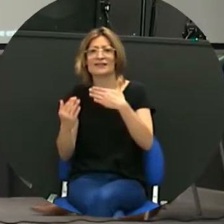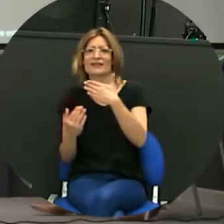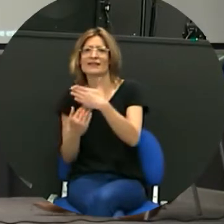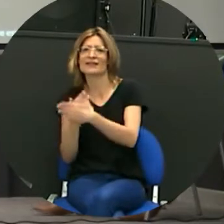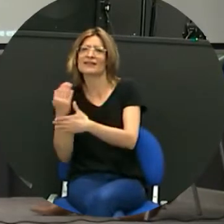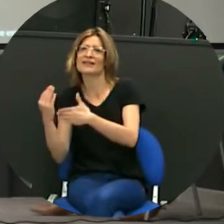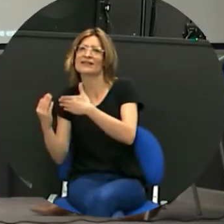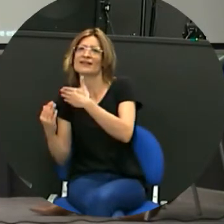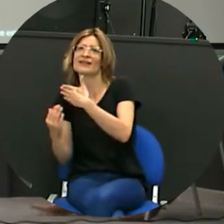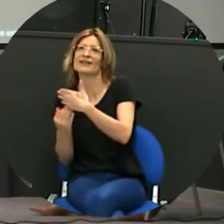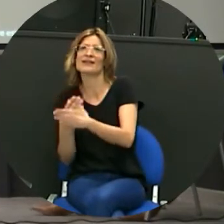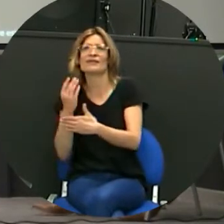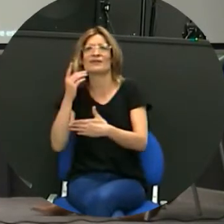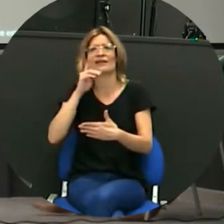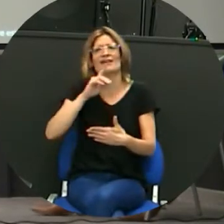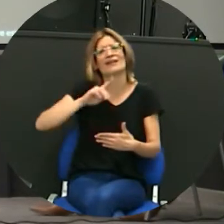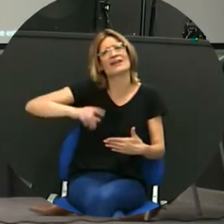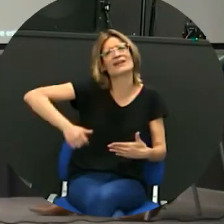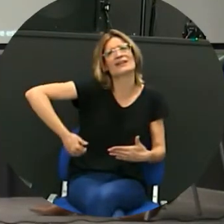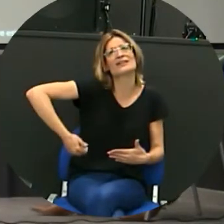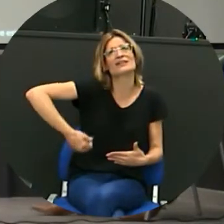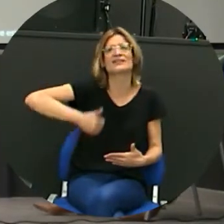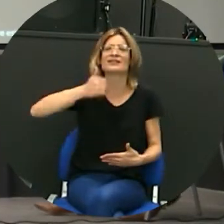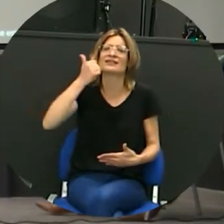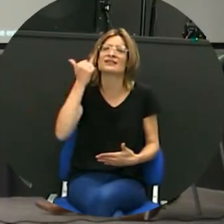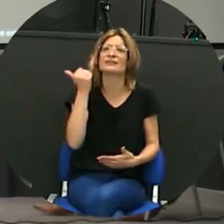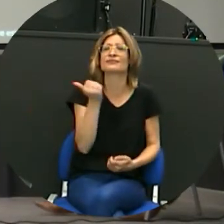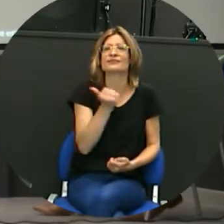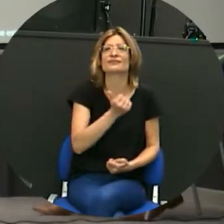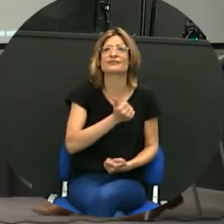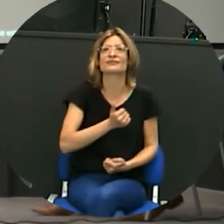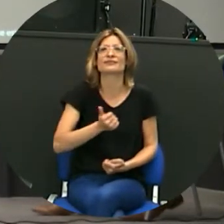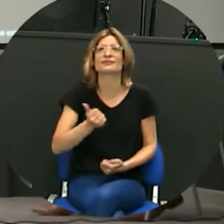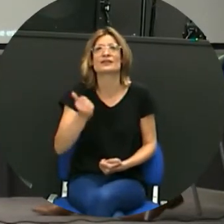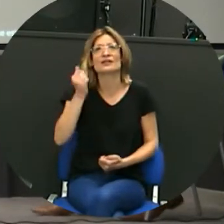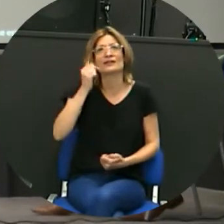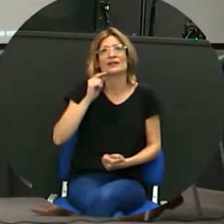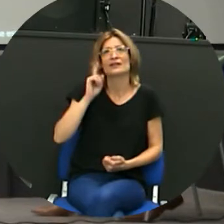cada día más a ti.